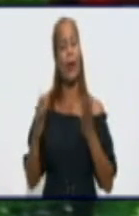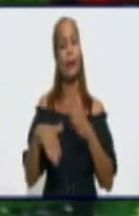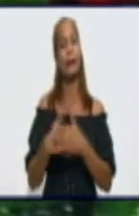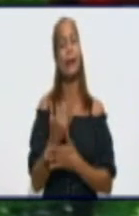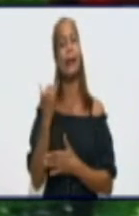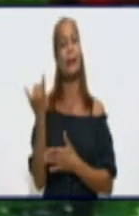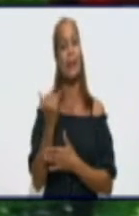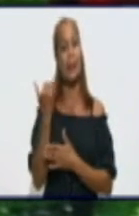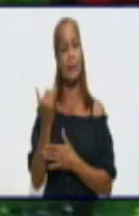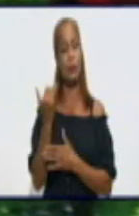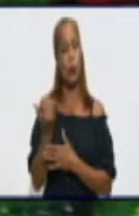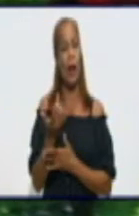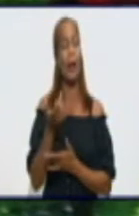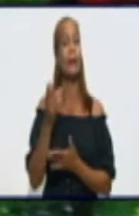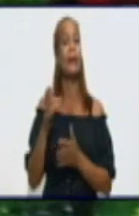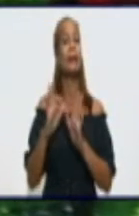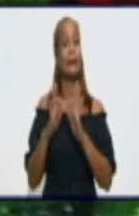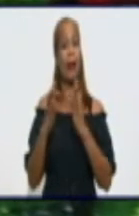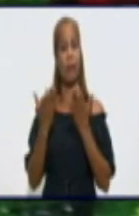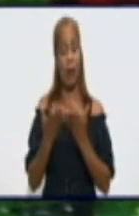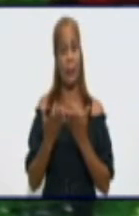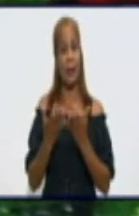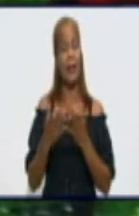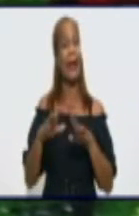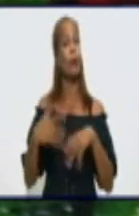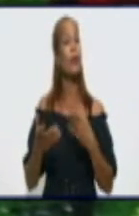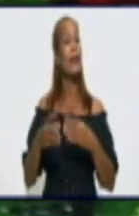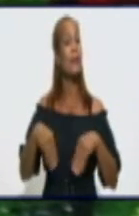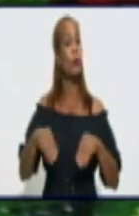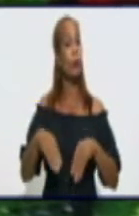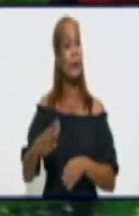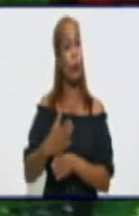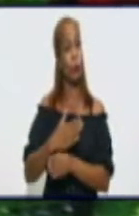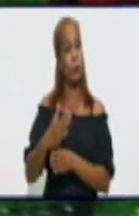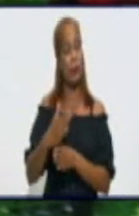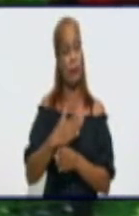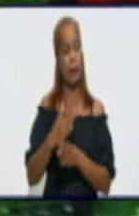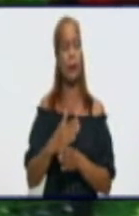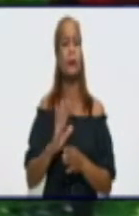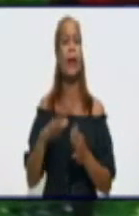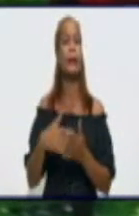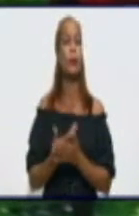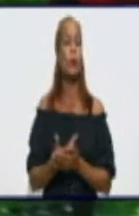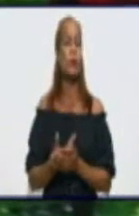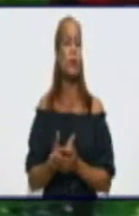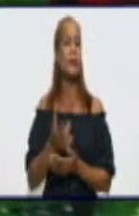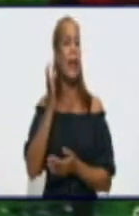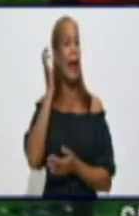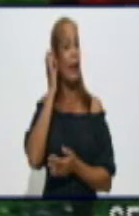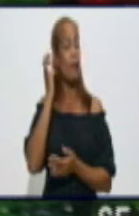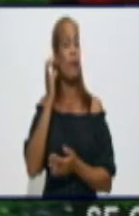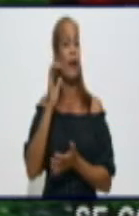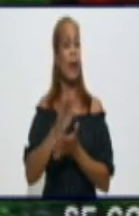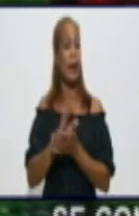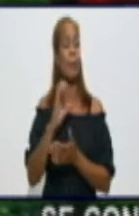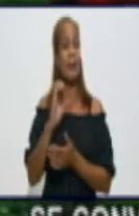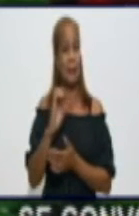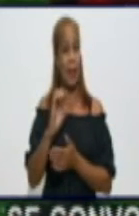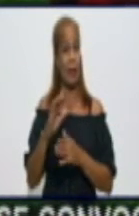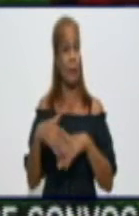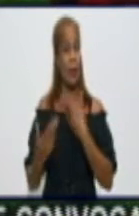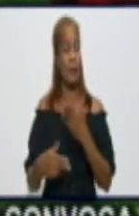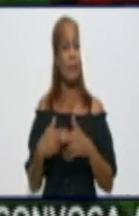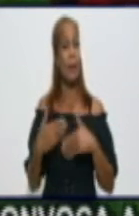Internacional de la Familia en condiciones totalmente atípicas? Bueno, nosotras, debido a la importancia que tiene,